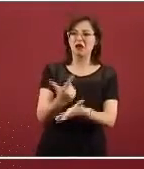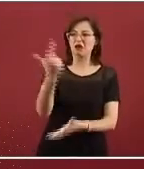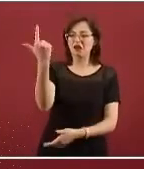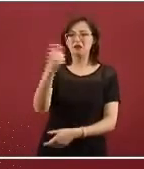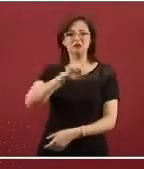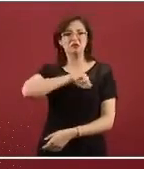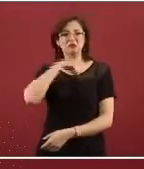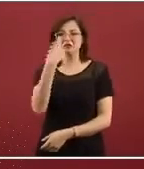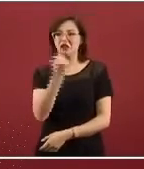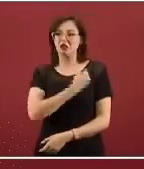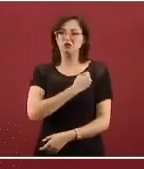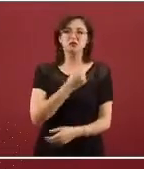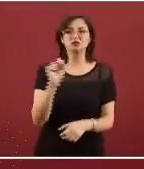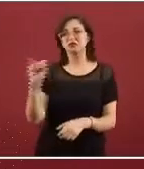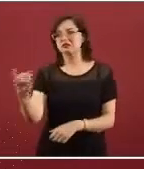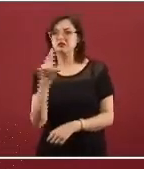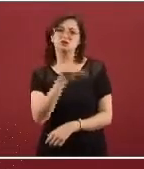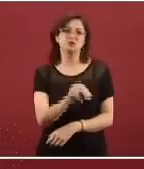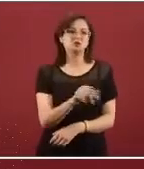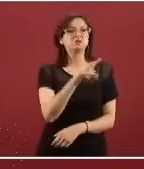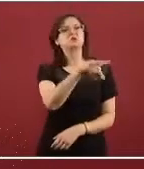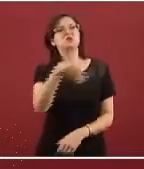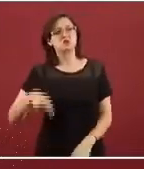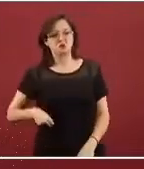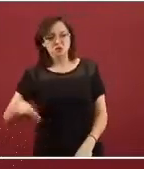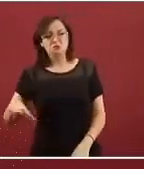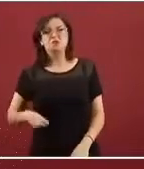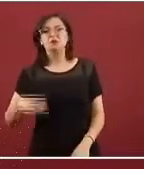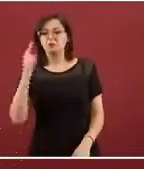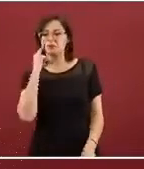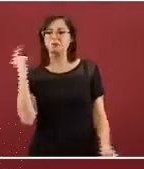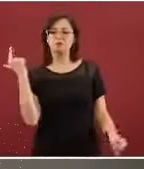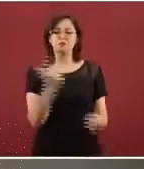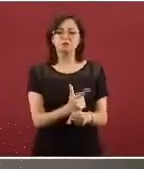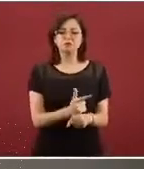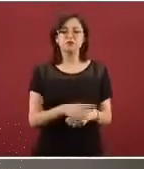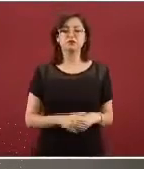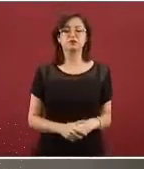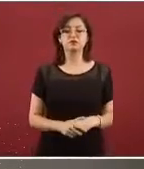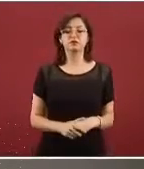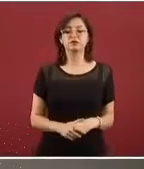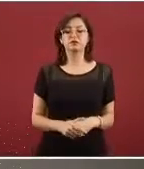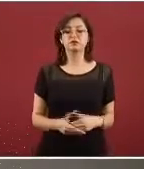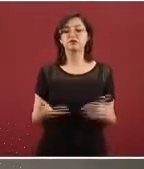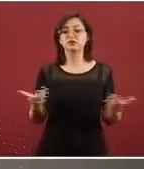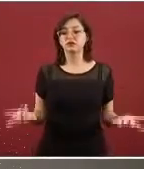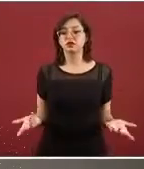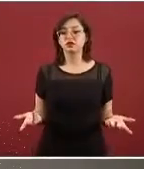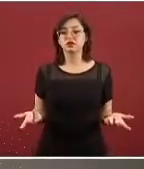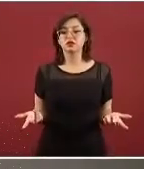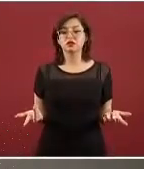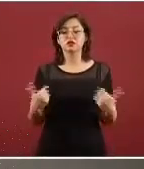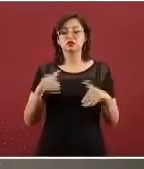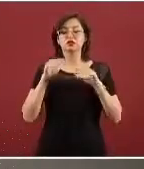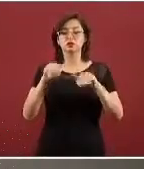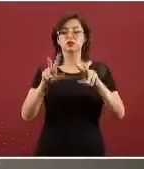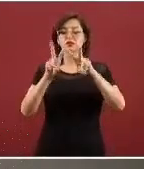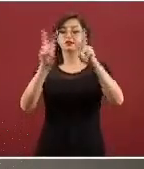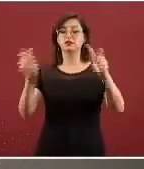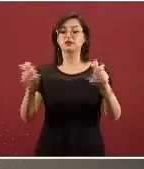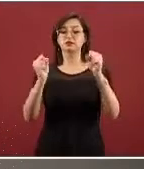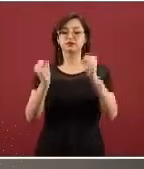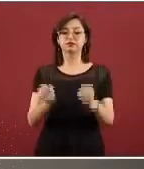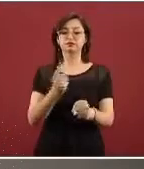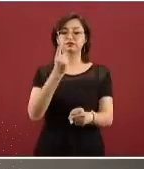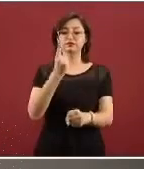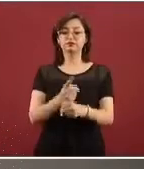sanitaria o no. Ese es el asunto. Y respecto a la seguridad, solo dejar en claro,